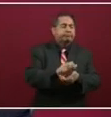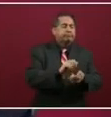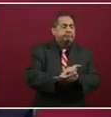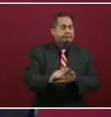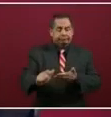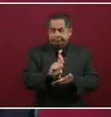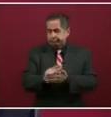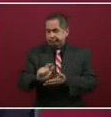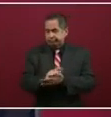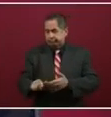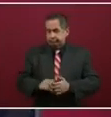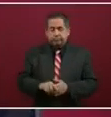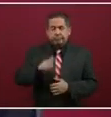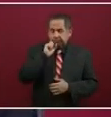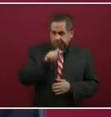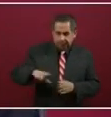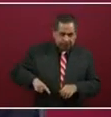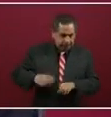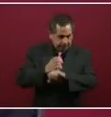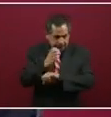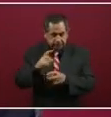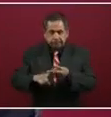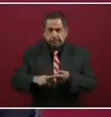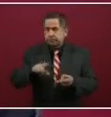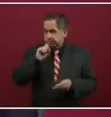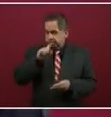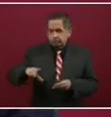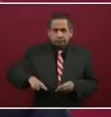estado y los gobiernos municipales.